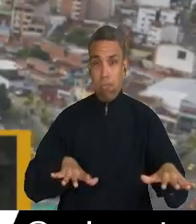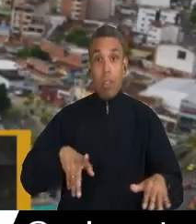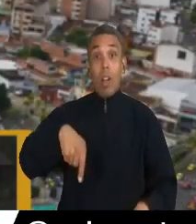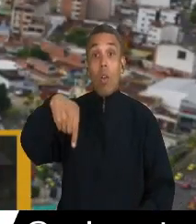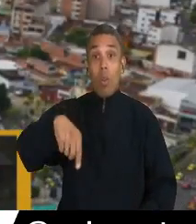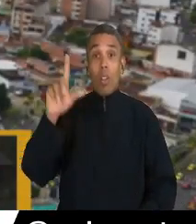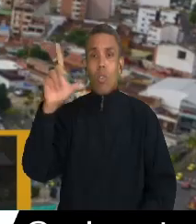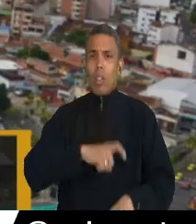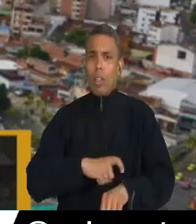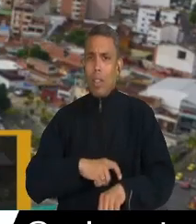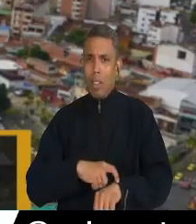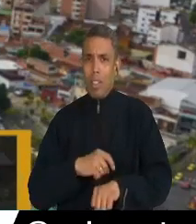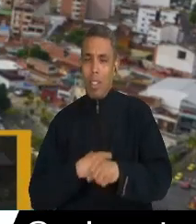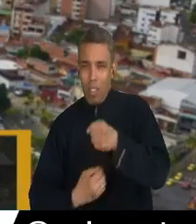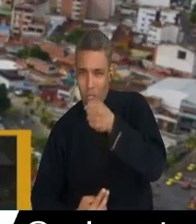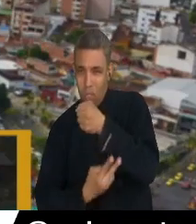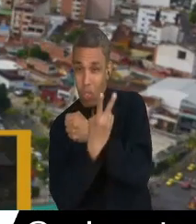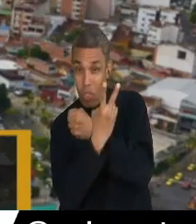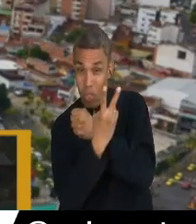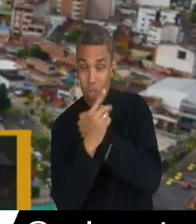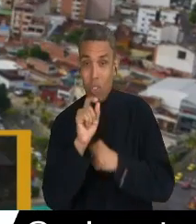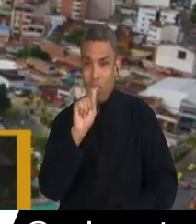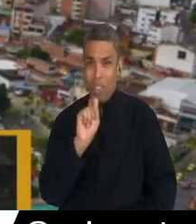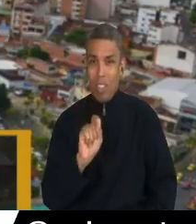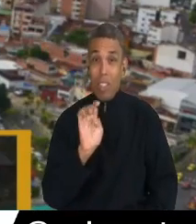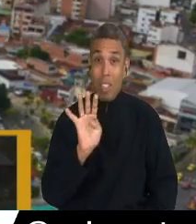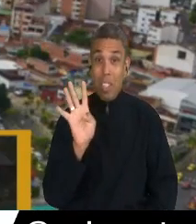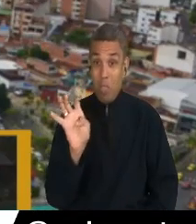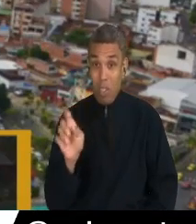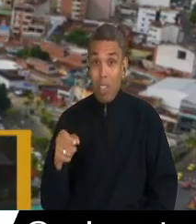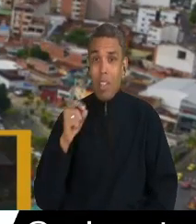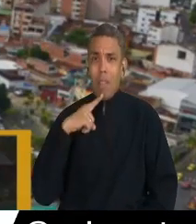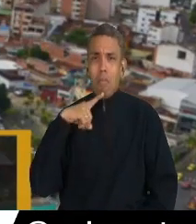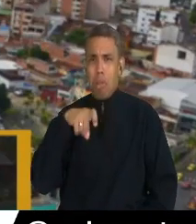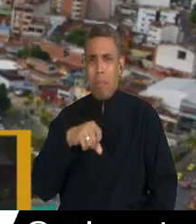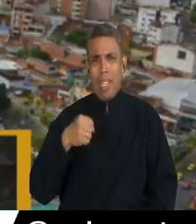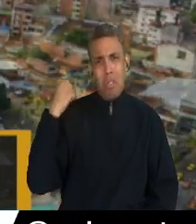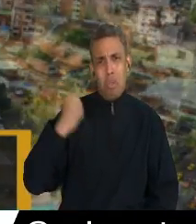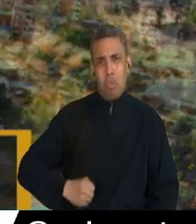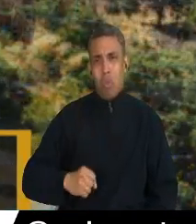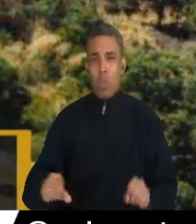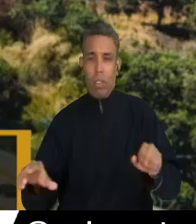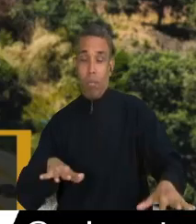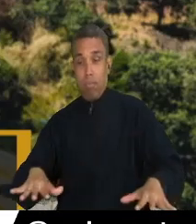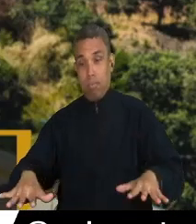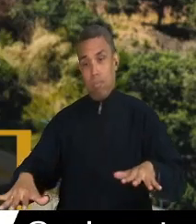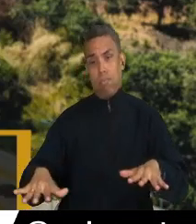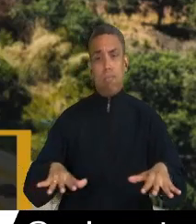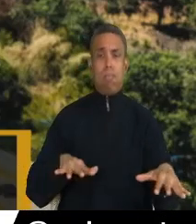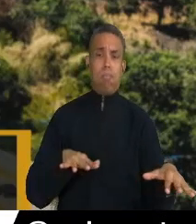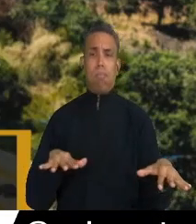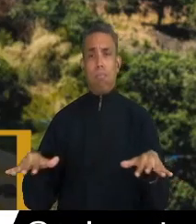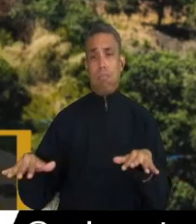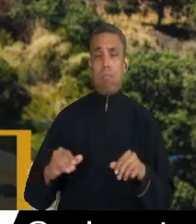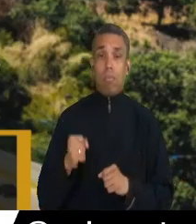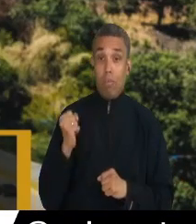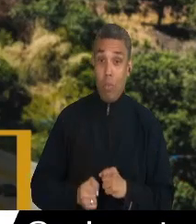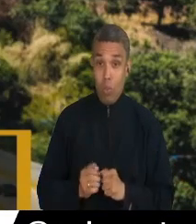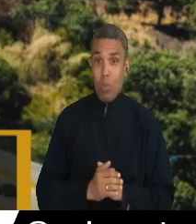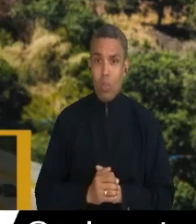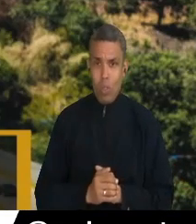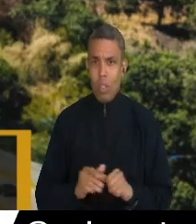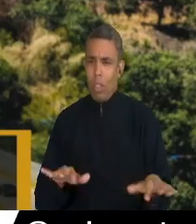Hacia las 2:49 de la mañana se sintió el movimiento en toda Bucaramanga y el departamento. De acuerdo con el Servicio Geológico Colombiano, el sismo